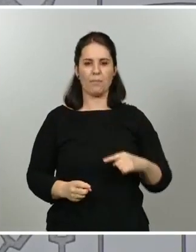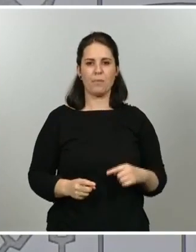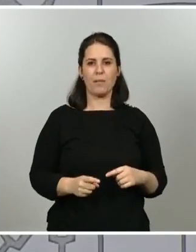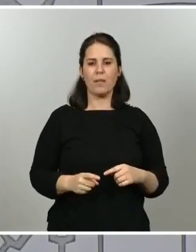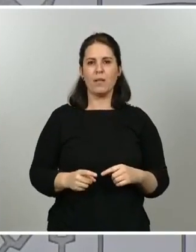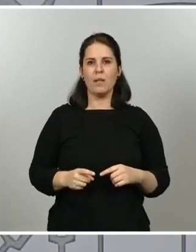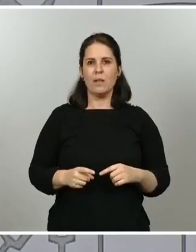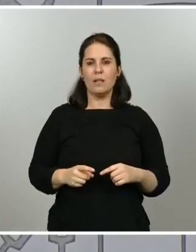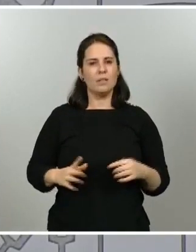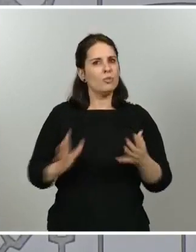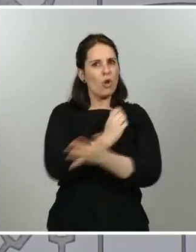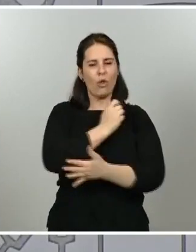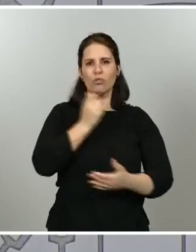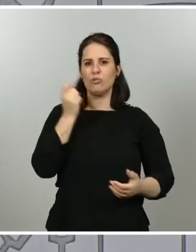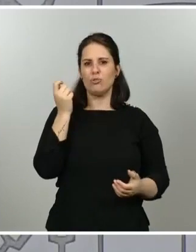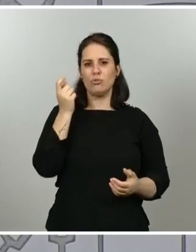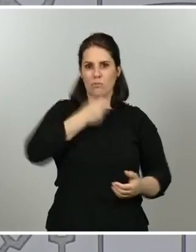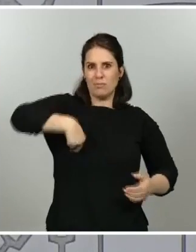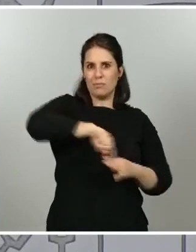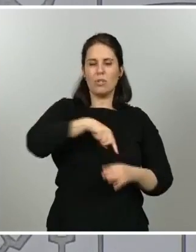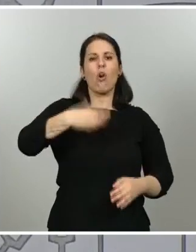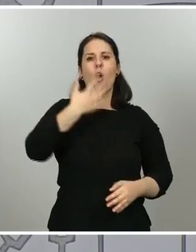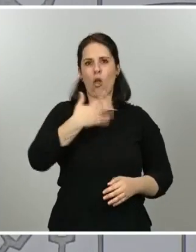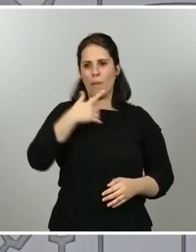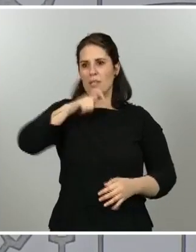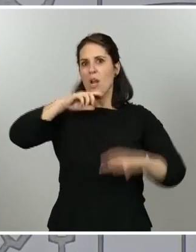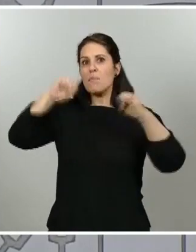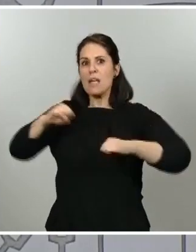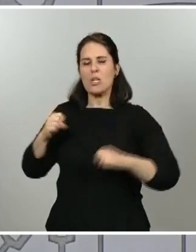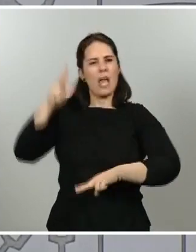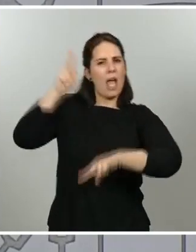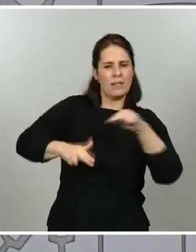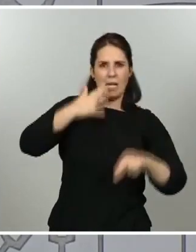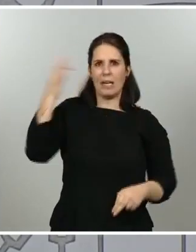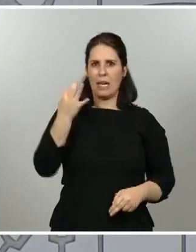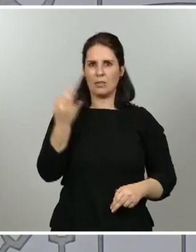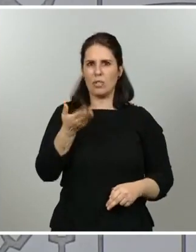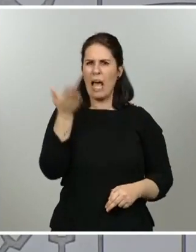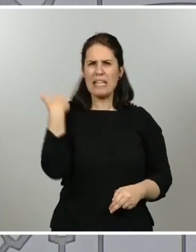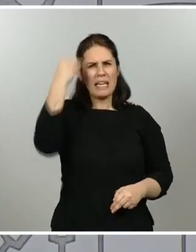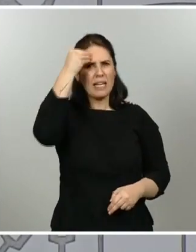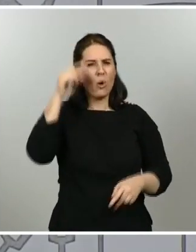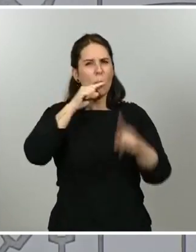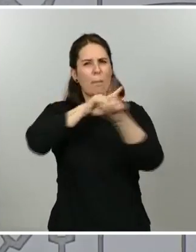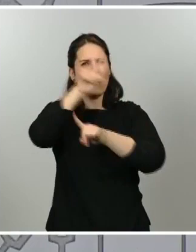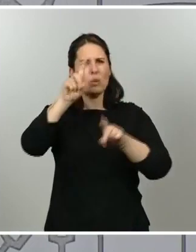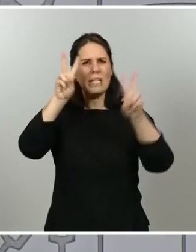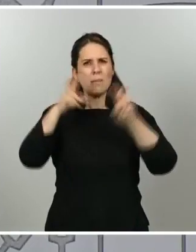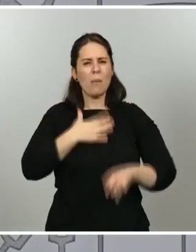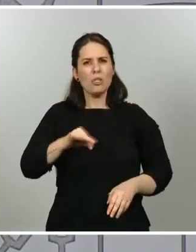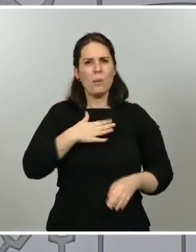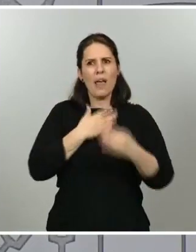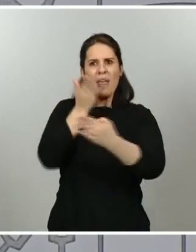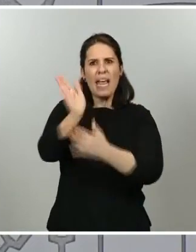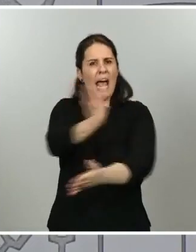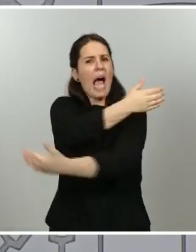que evitar los riesgos para nuestros mayores. Ayer, si no me equivoco, había una pregunta sobre la posibilidad de ir a darle un abrazo